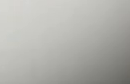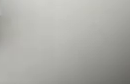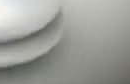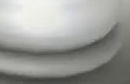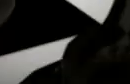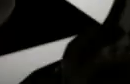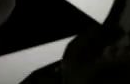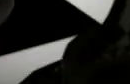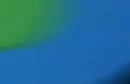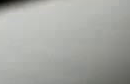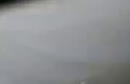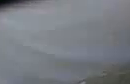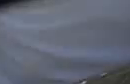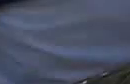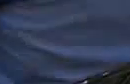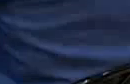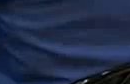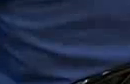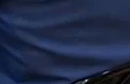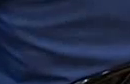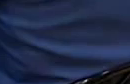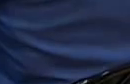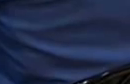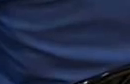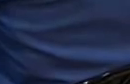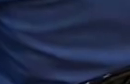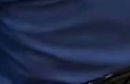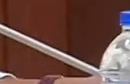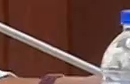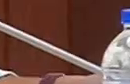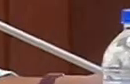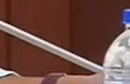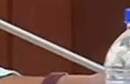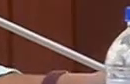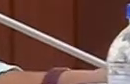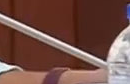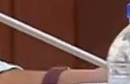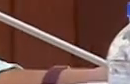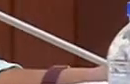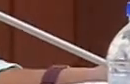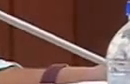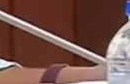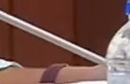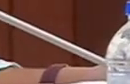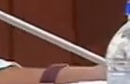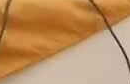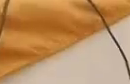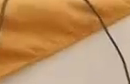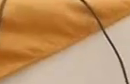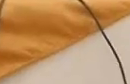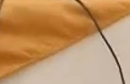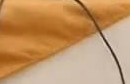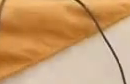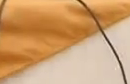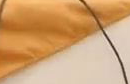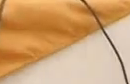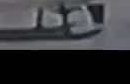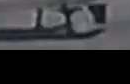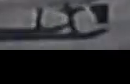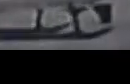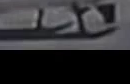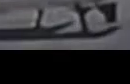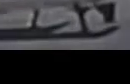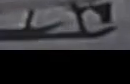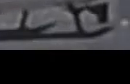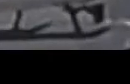Este domingo en blanco y negro, la Comisión Especial de la Asamblea Nacional inició el periodo de 90 días para las investigaciones en el caso del